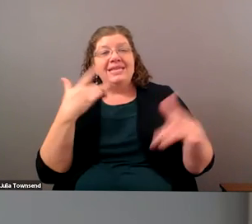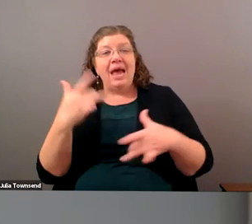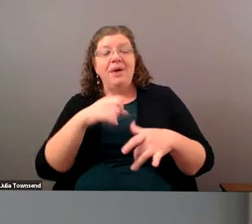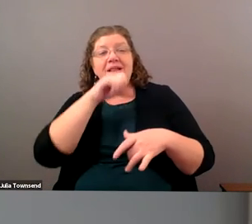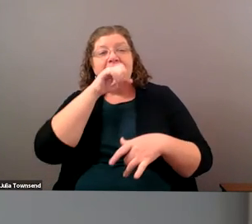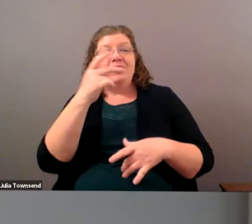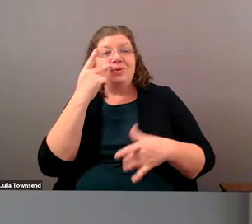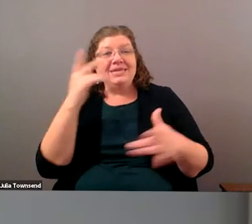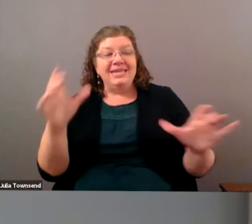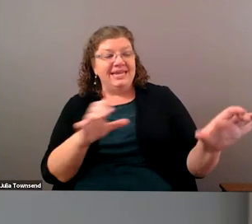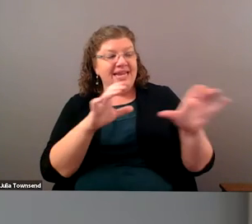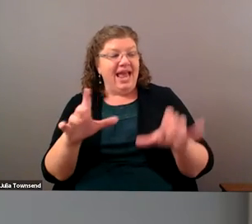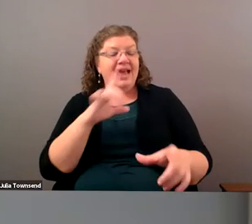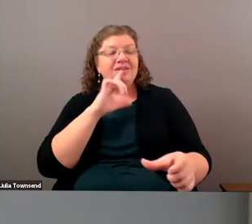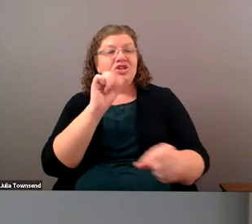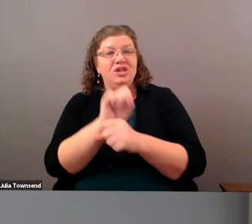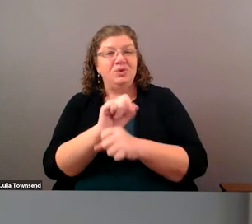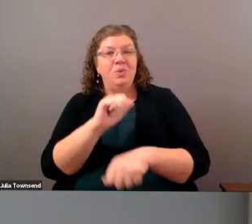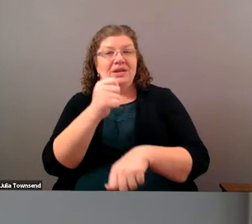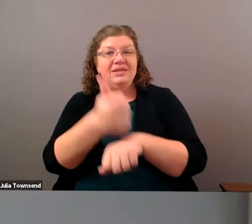acción cuando esté implementado.